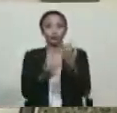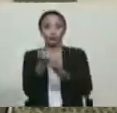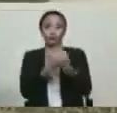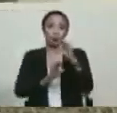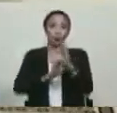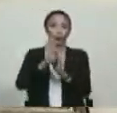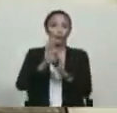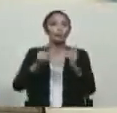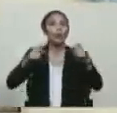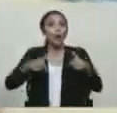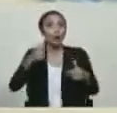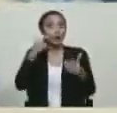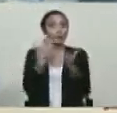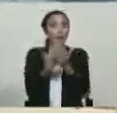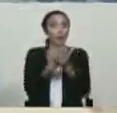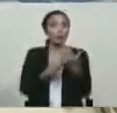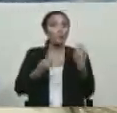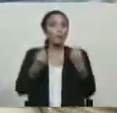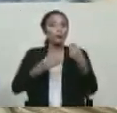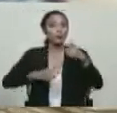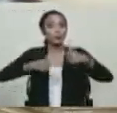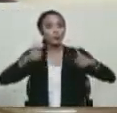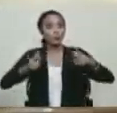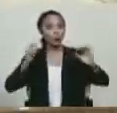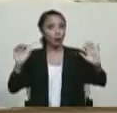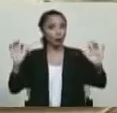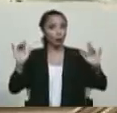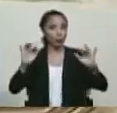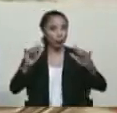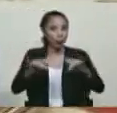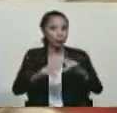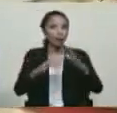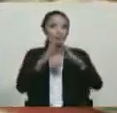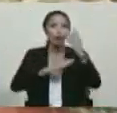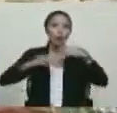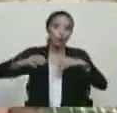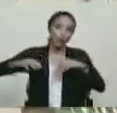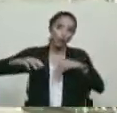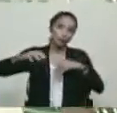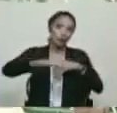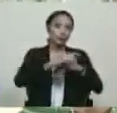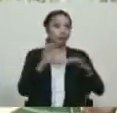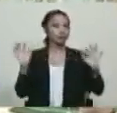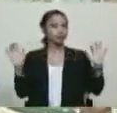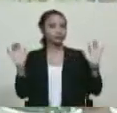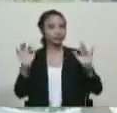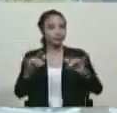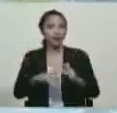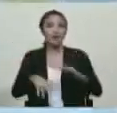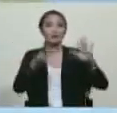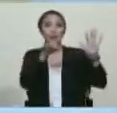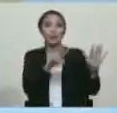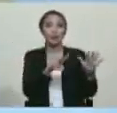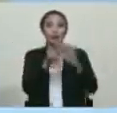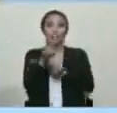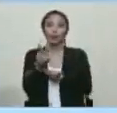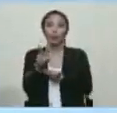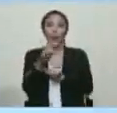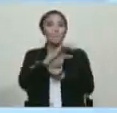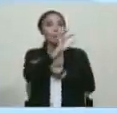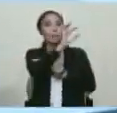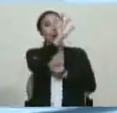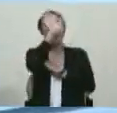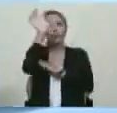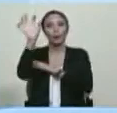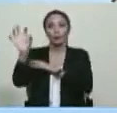aquí se han dado cita, todos los estados del país. Hemos invitado más de 72 países